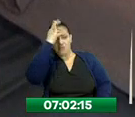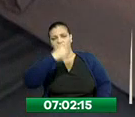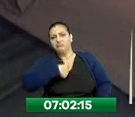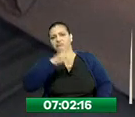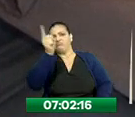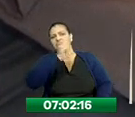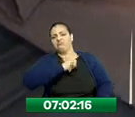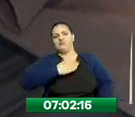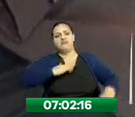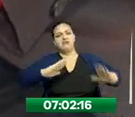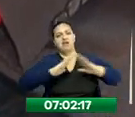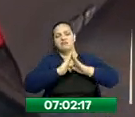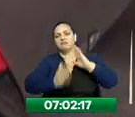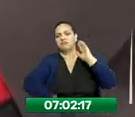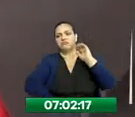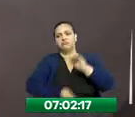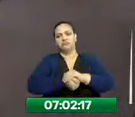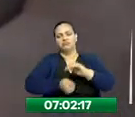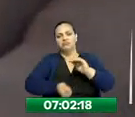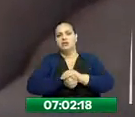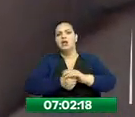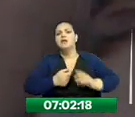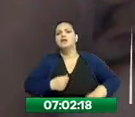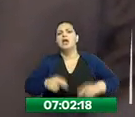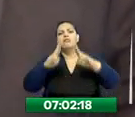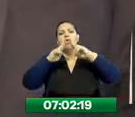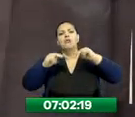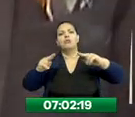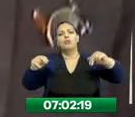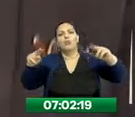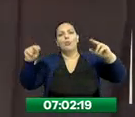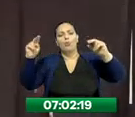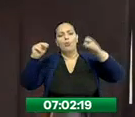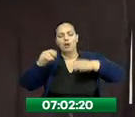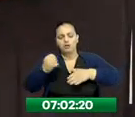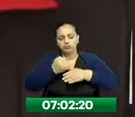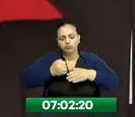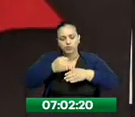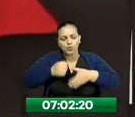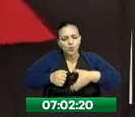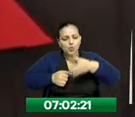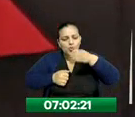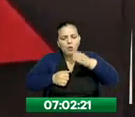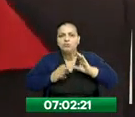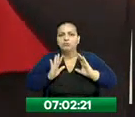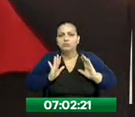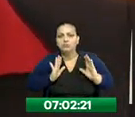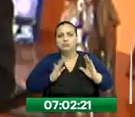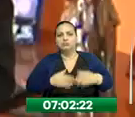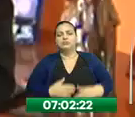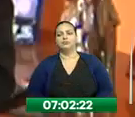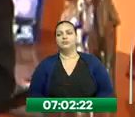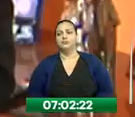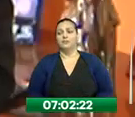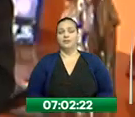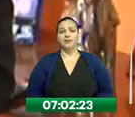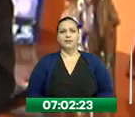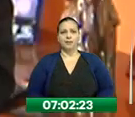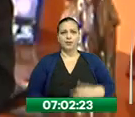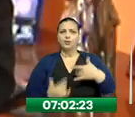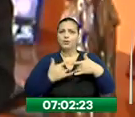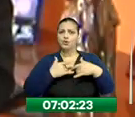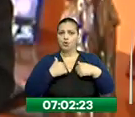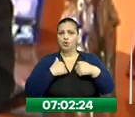hogar, en su mayoría a base de medicina natural. Temor por contagiar a mis padres y también temor por